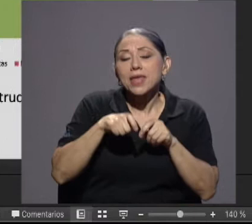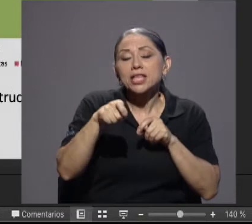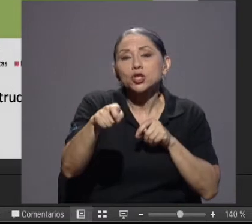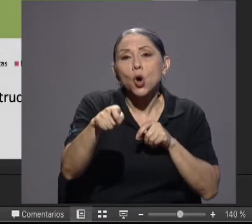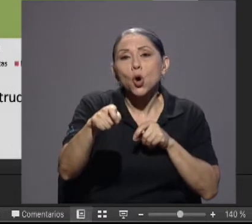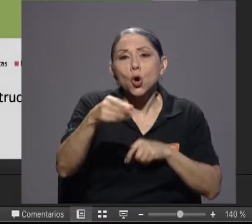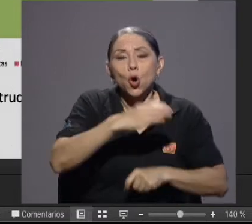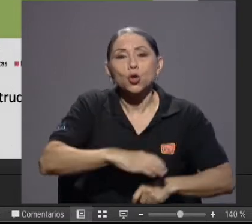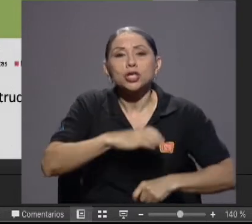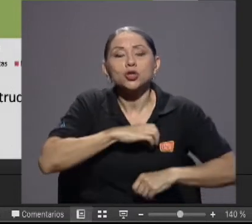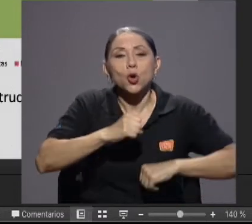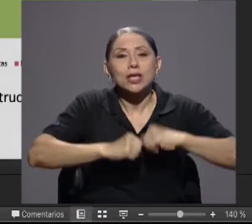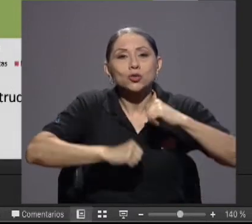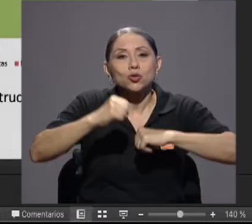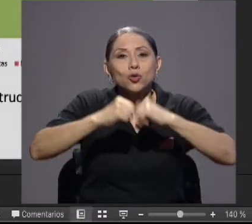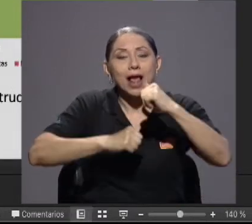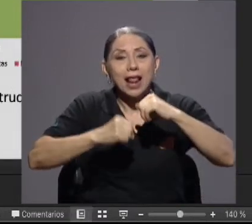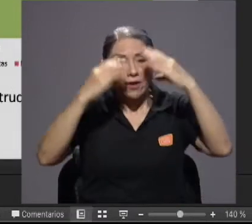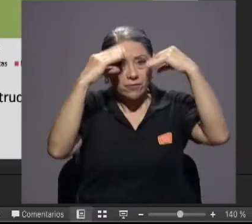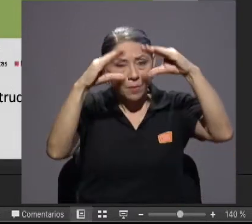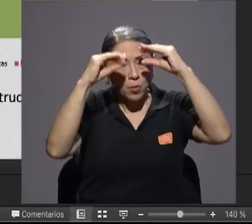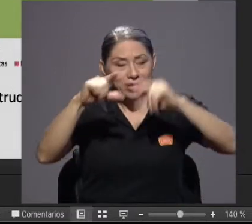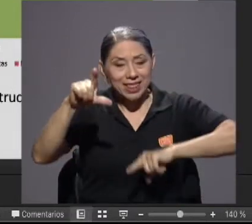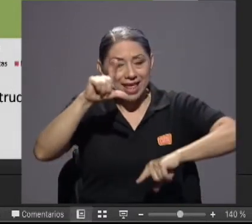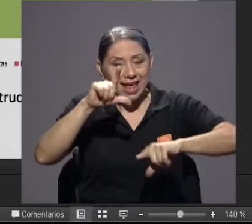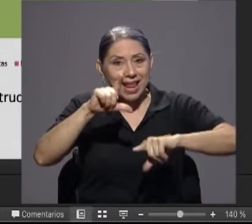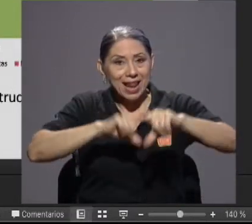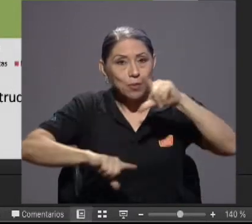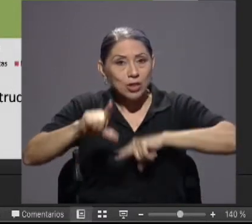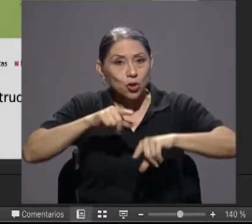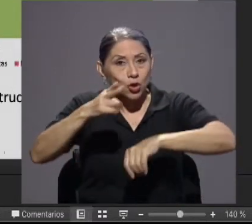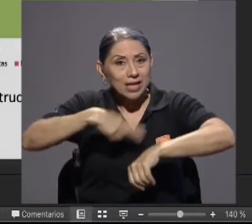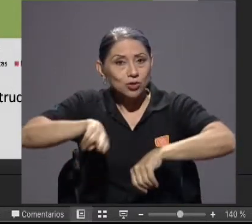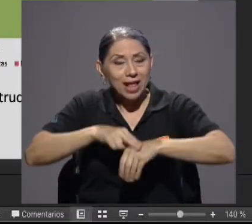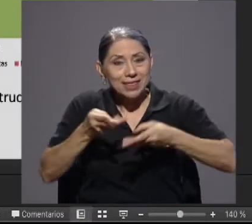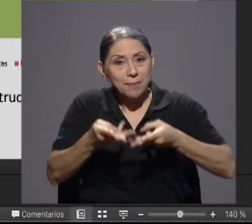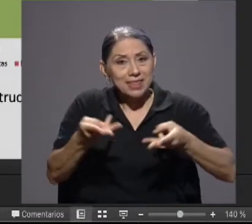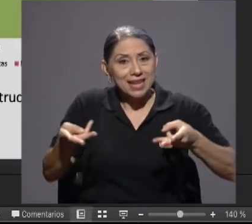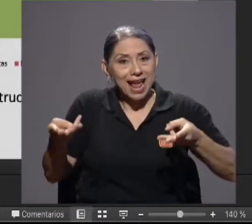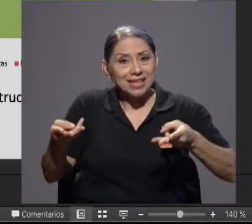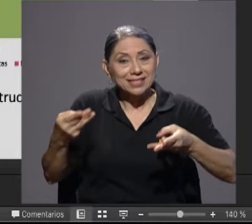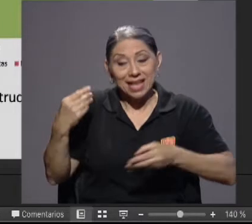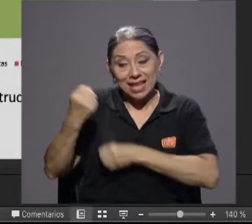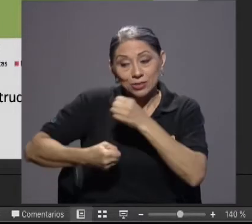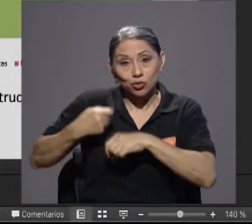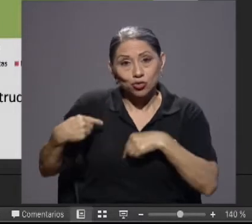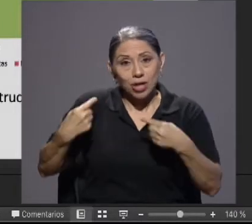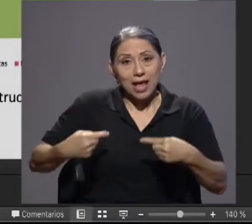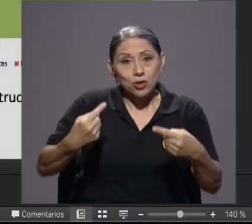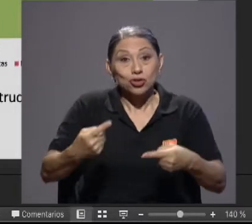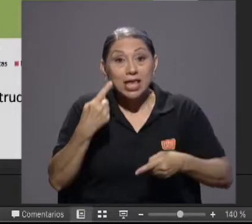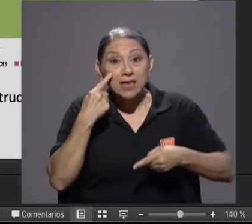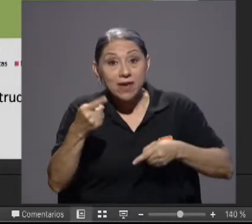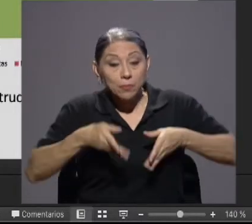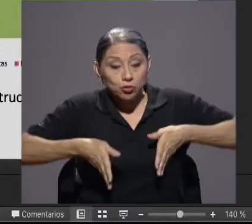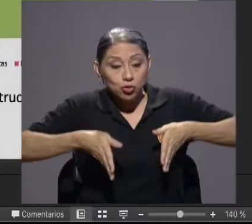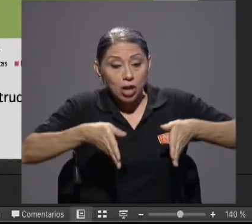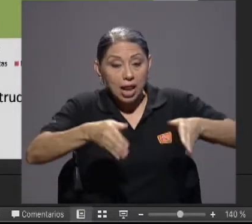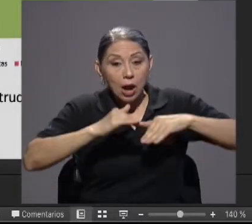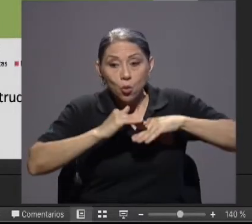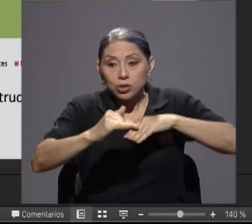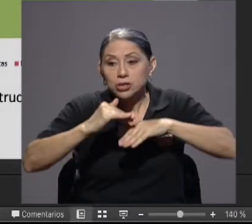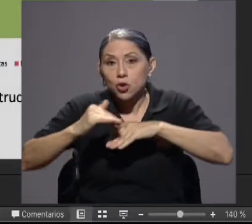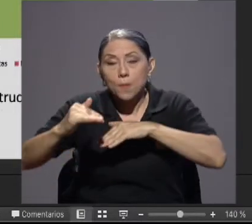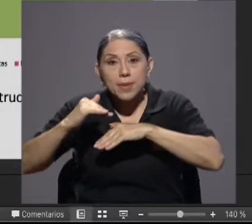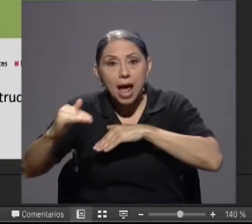con los reportes que ha hecho el Laboratorio Nacional de Materiales durante todos estos años, y vemos cómo la condición de la red vial ha ido incrementándose y